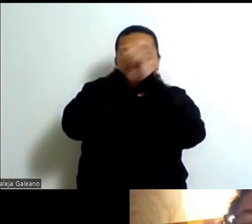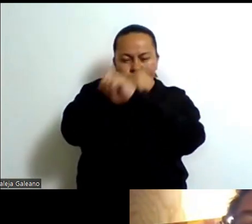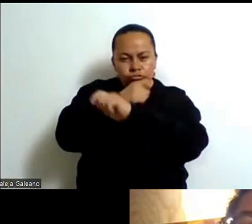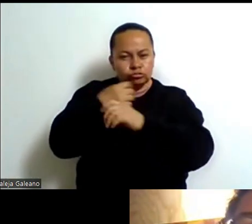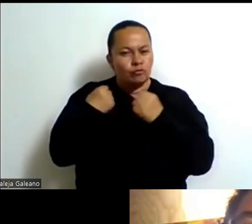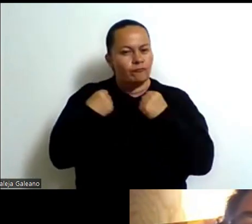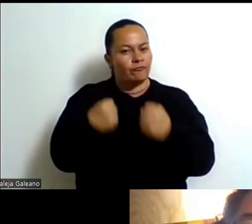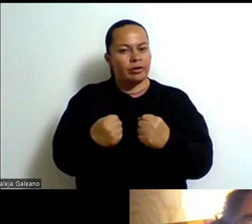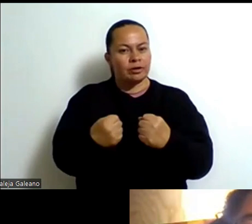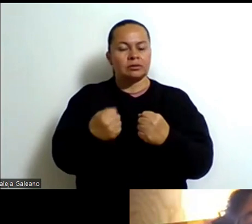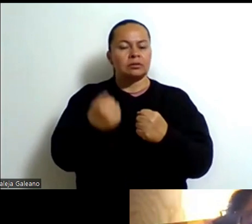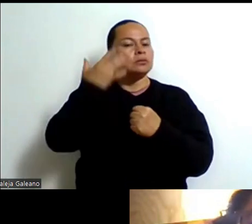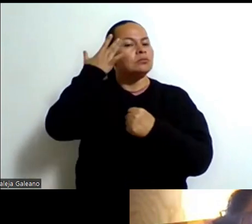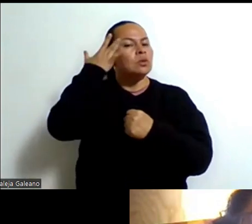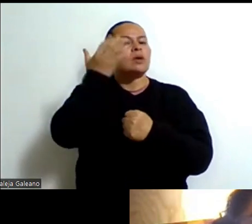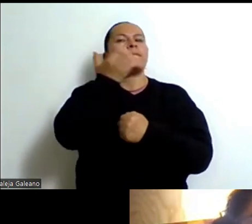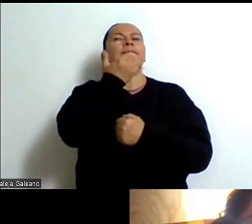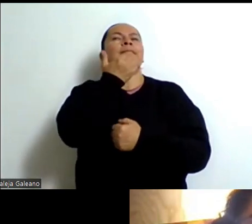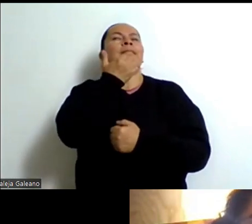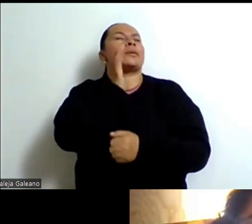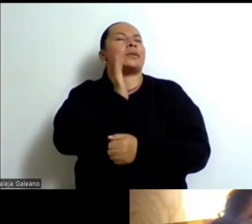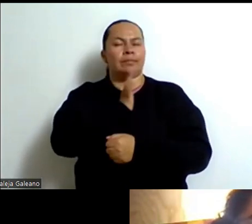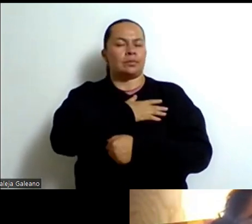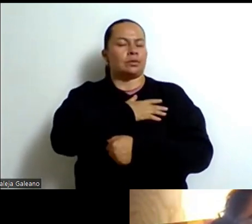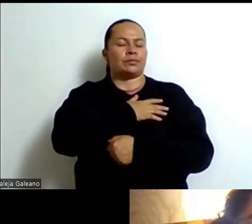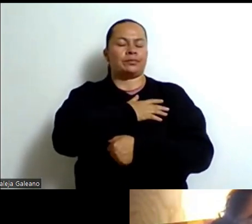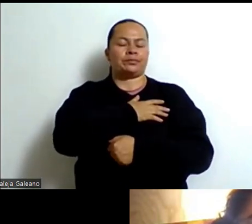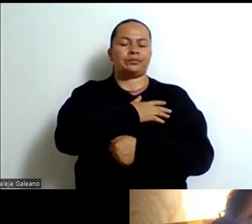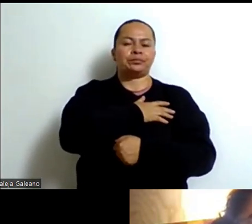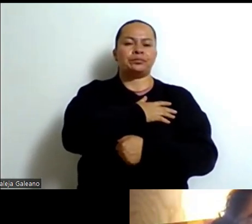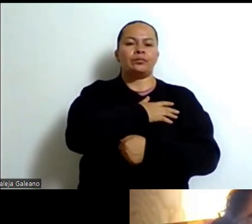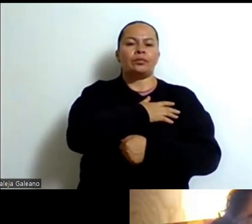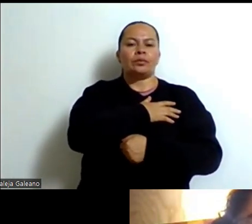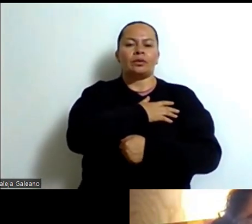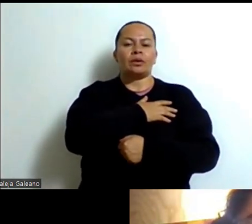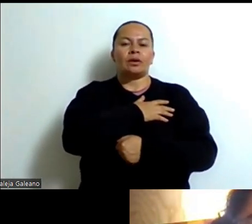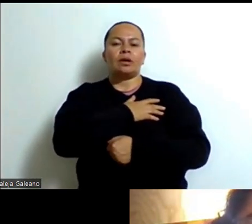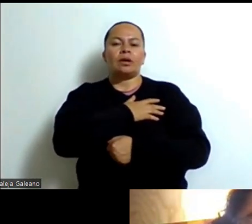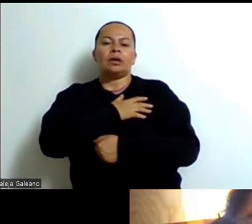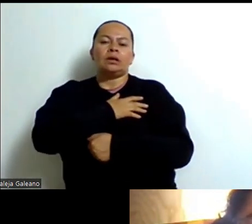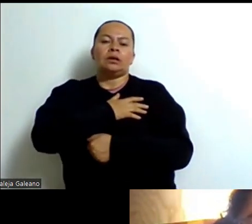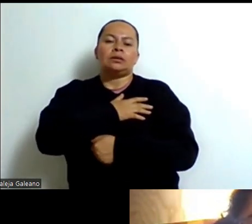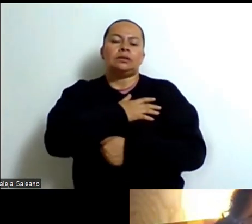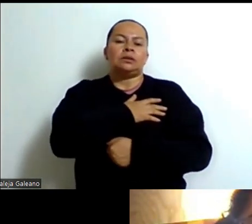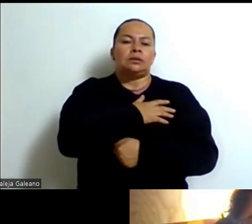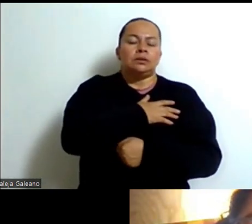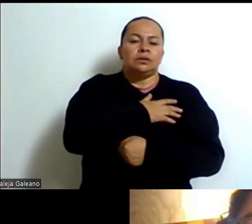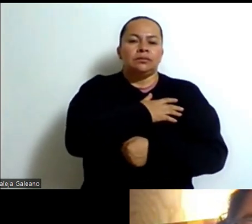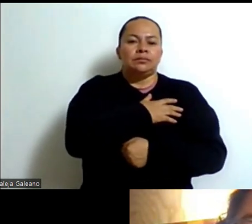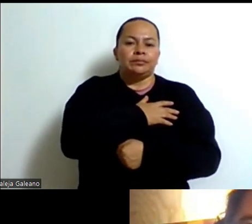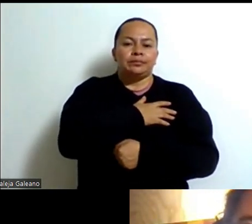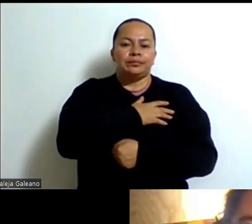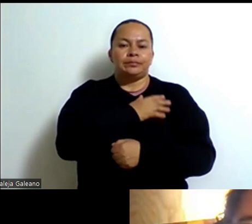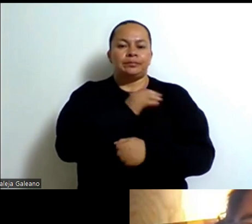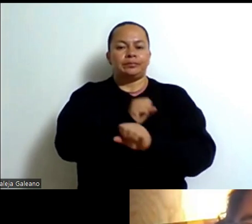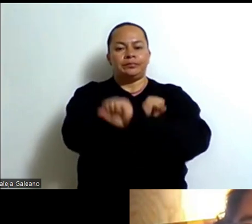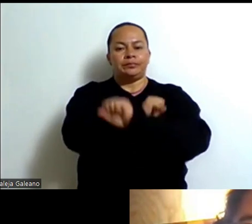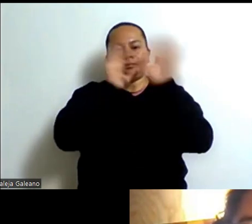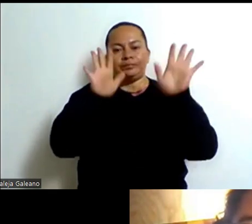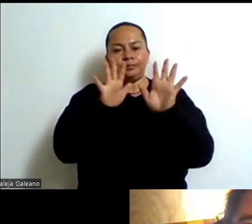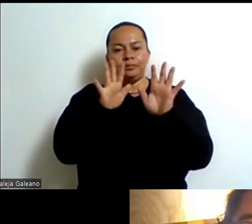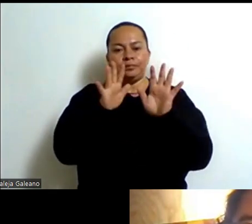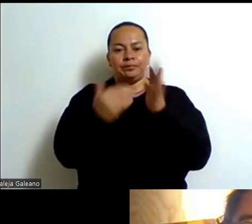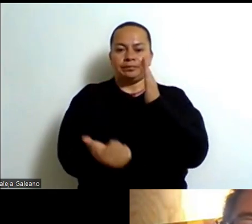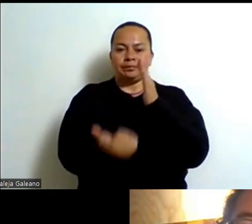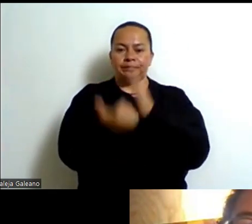que por ejemplo eh claramente empezamos a cuestionar